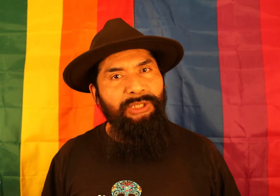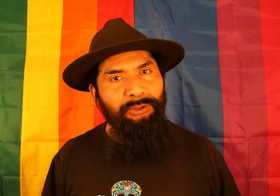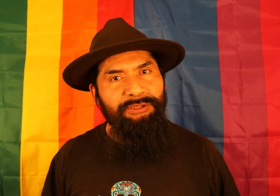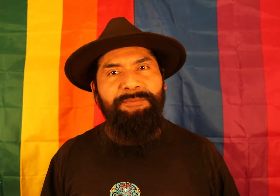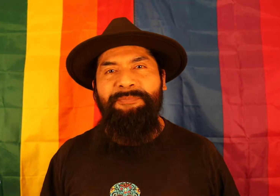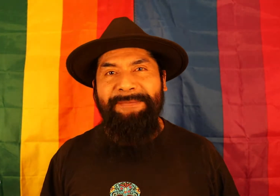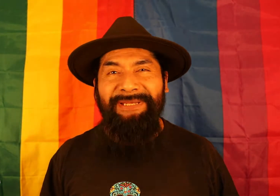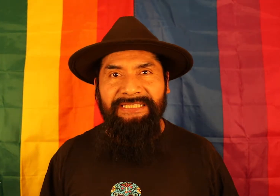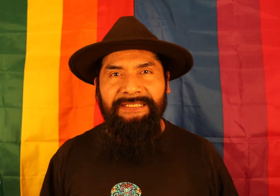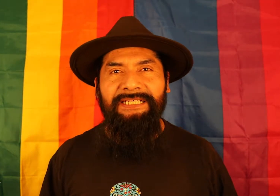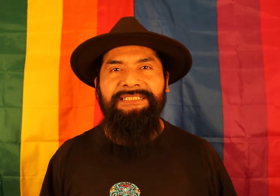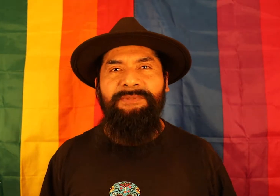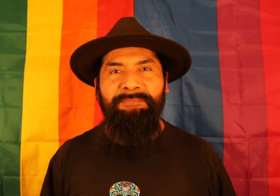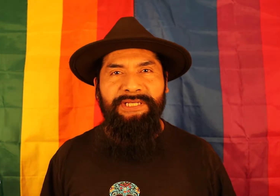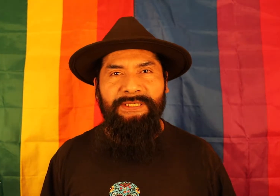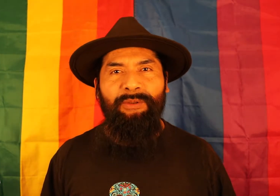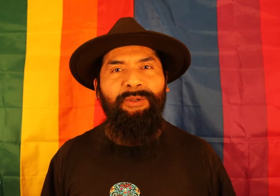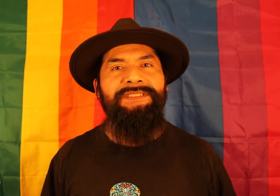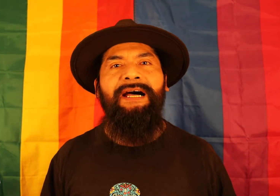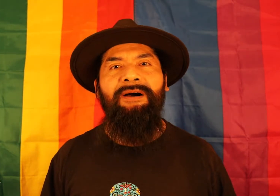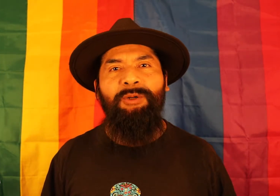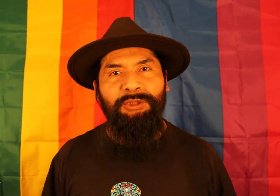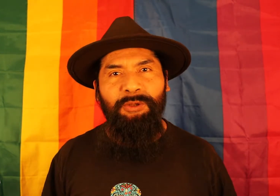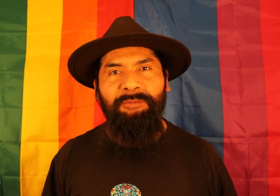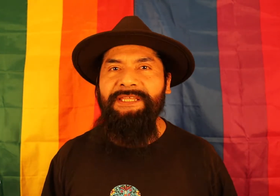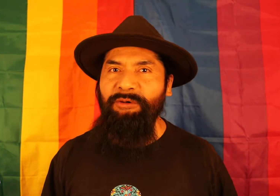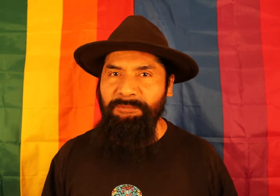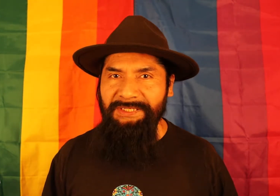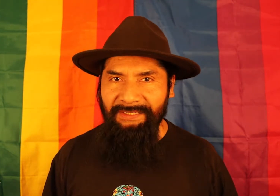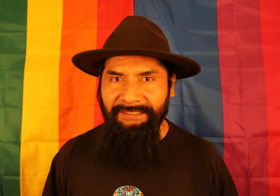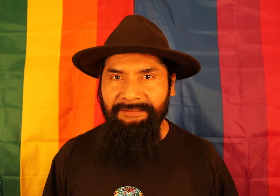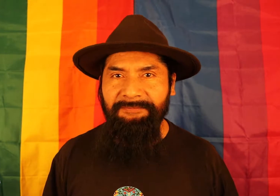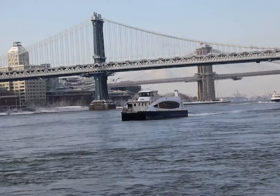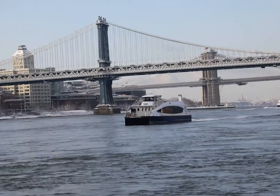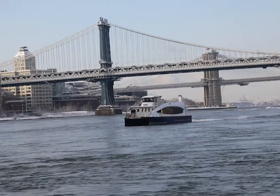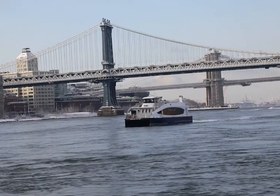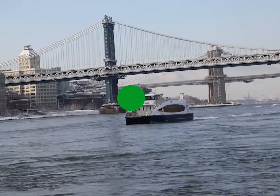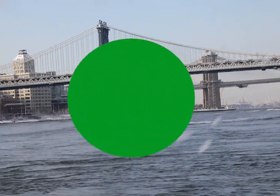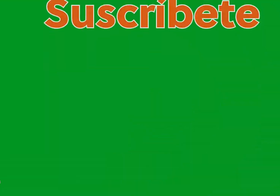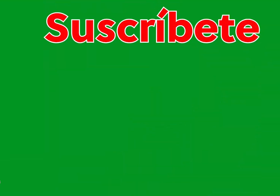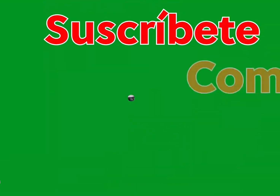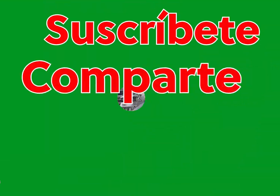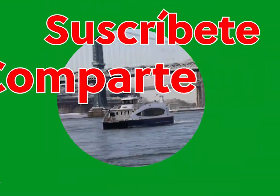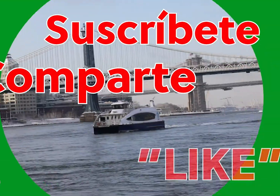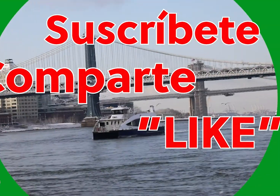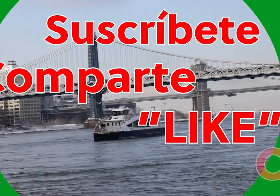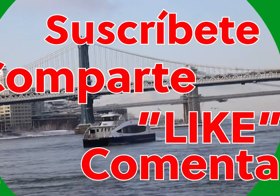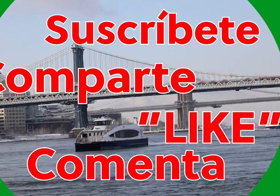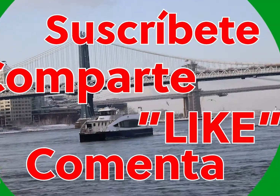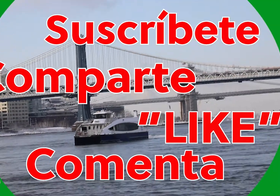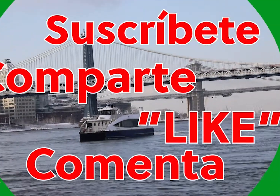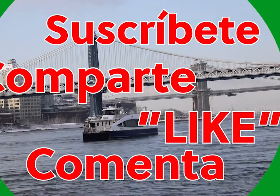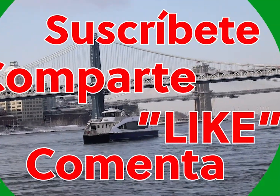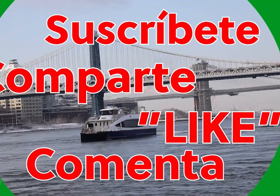Amigas, amigos, bienvenidas, bienvenidos a otro video en mi canal.